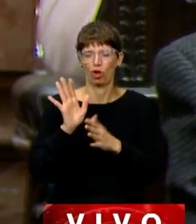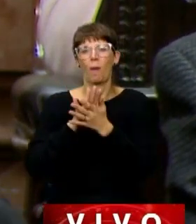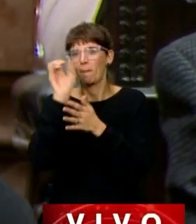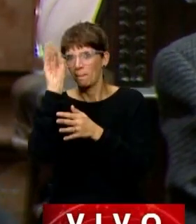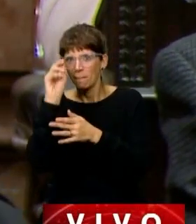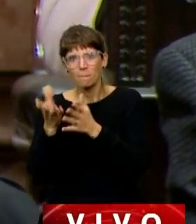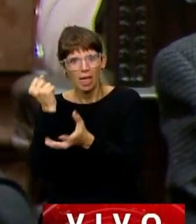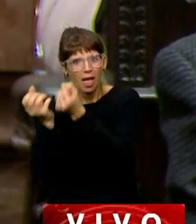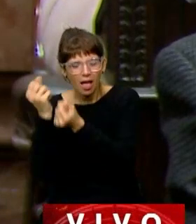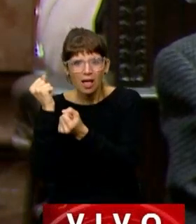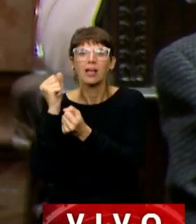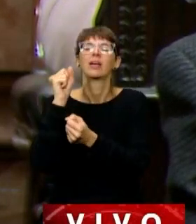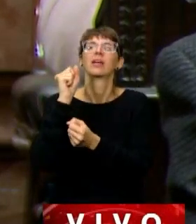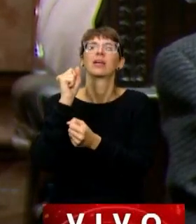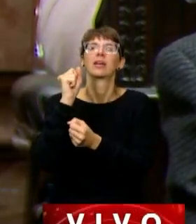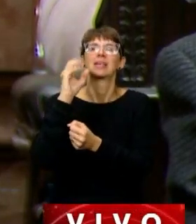y canteras,